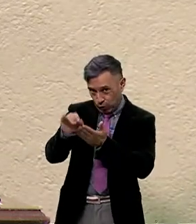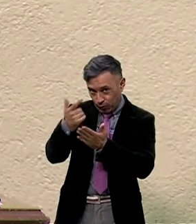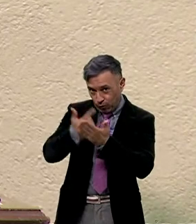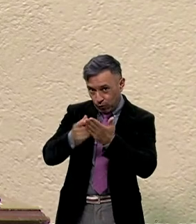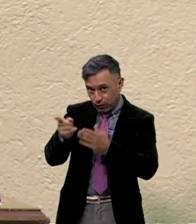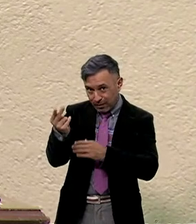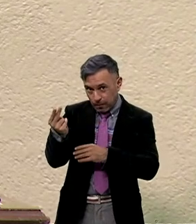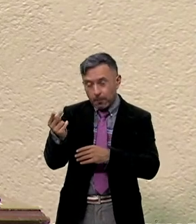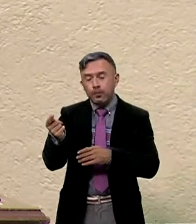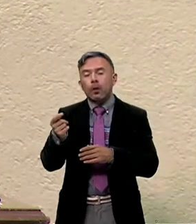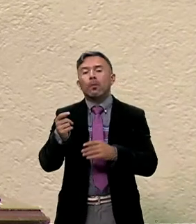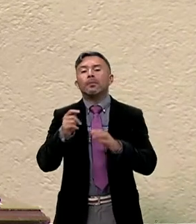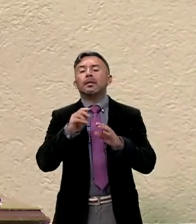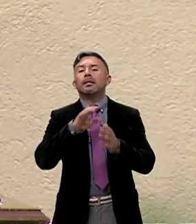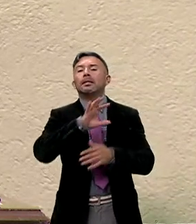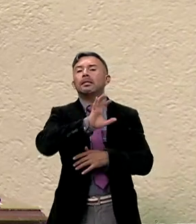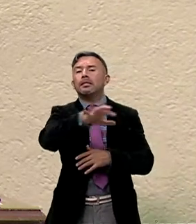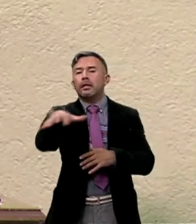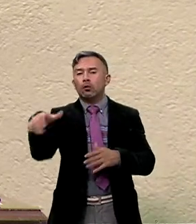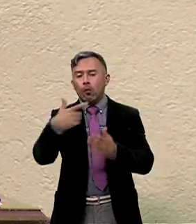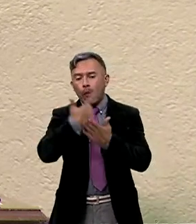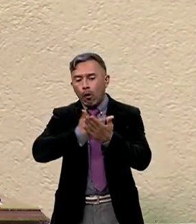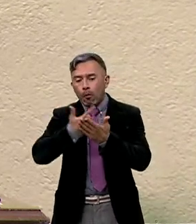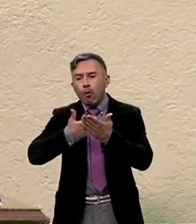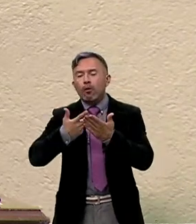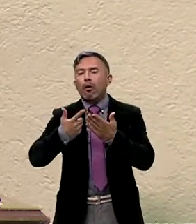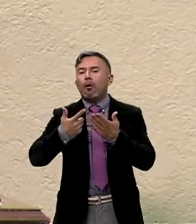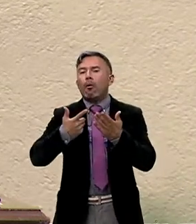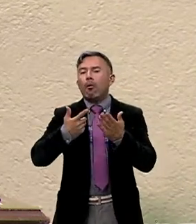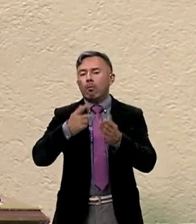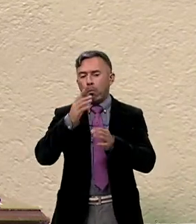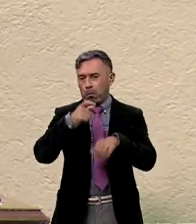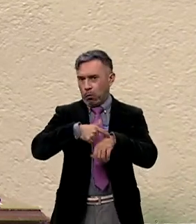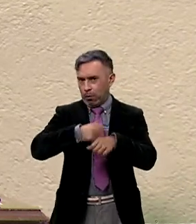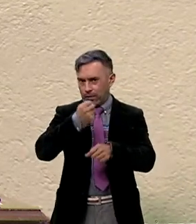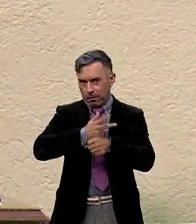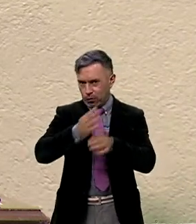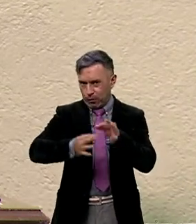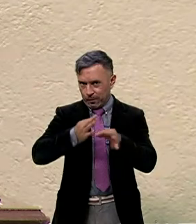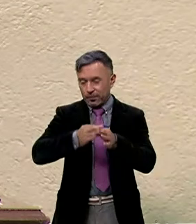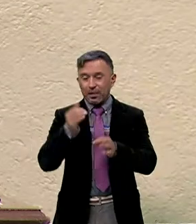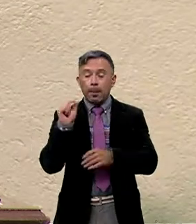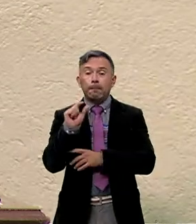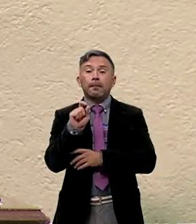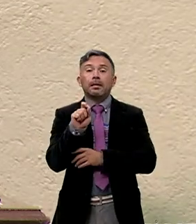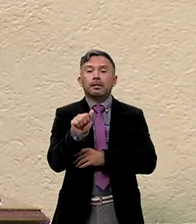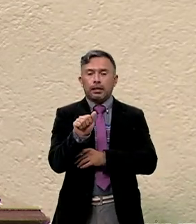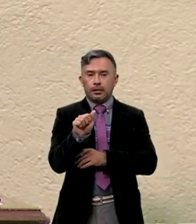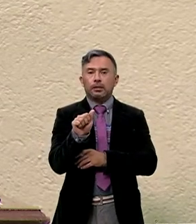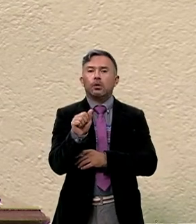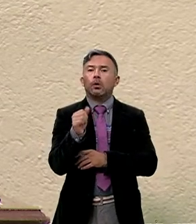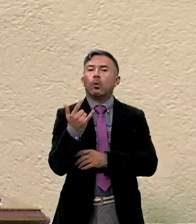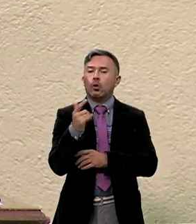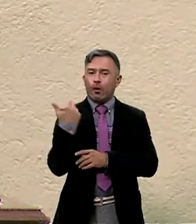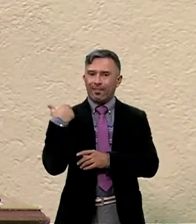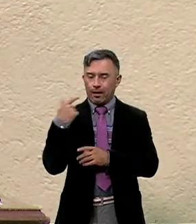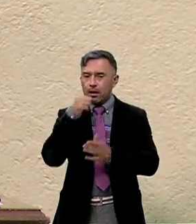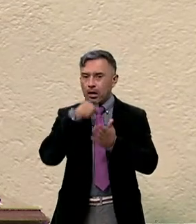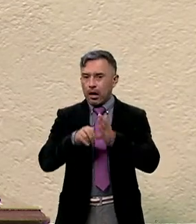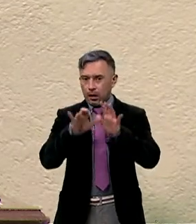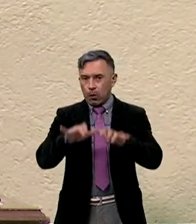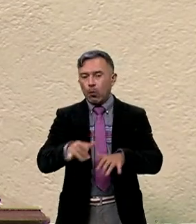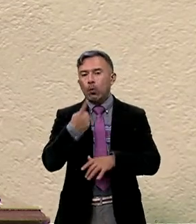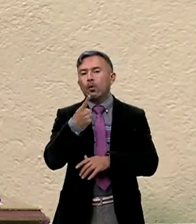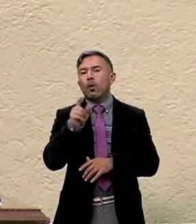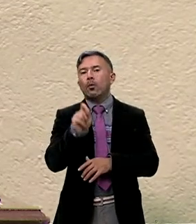se realizarán sin demora el 26 de julio pasado se recibió el oficio número 1 punto